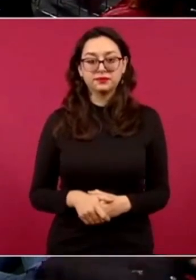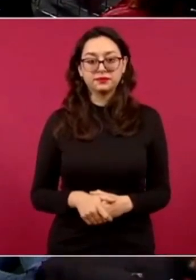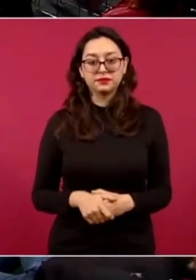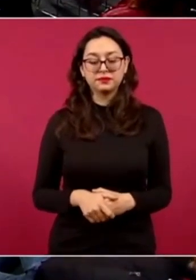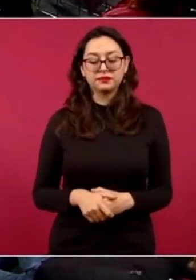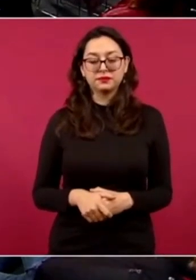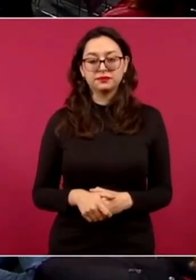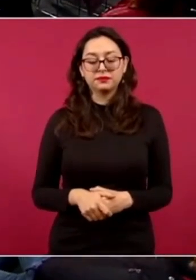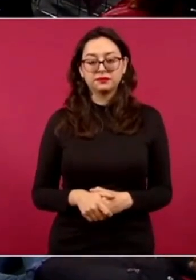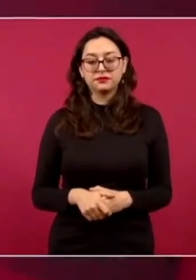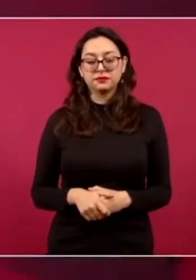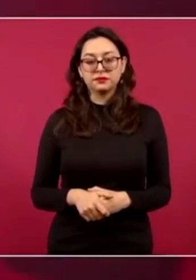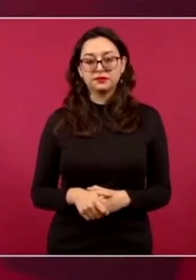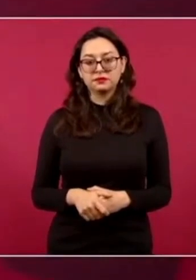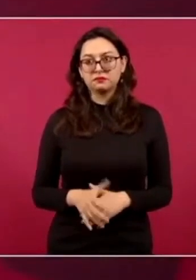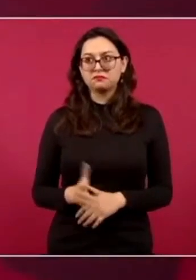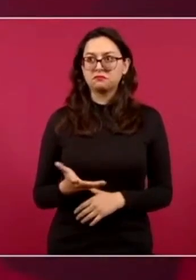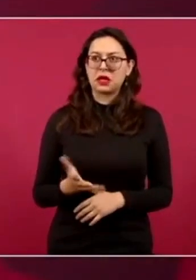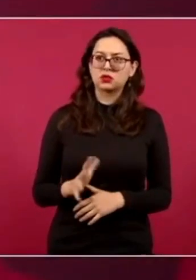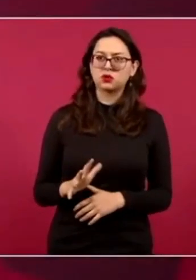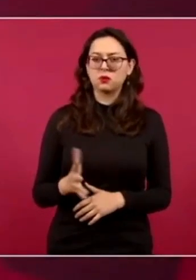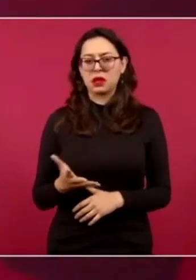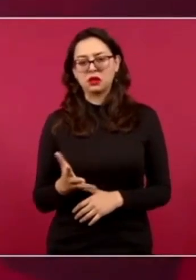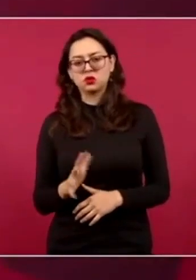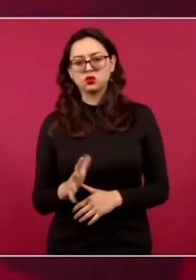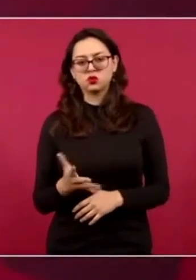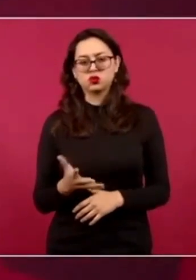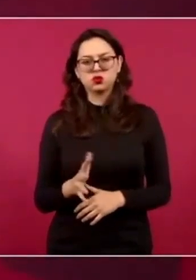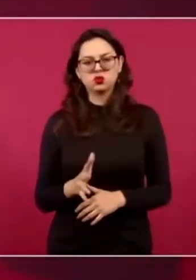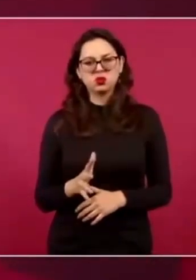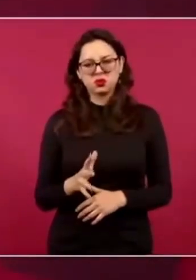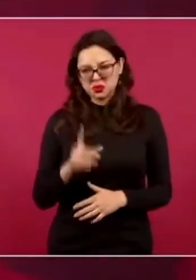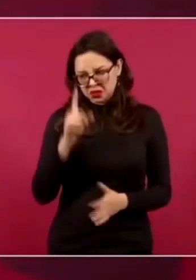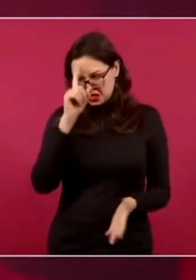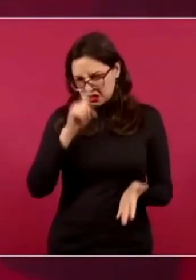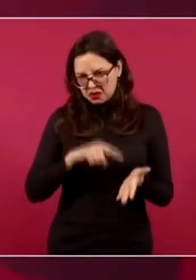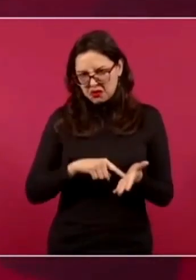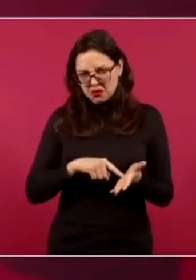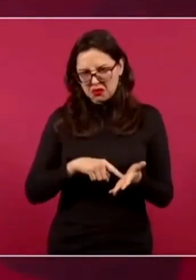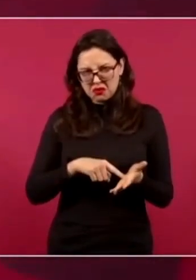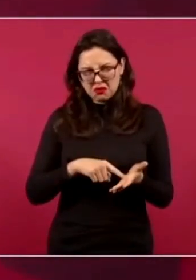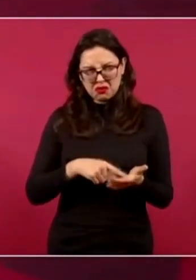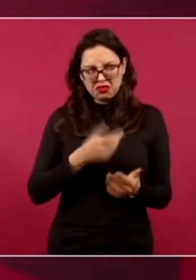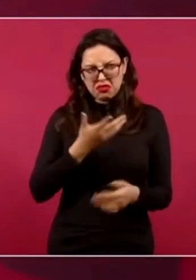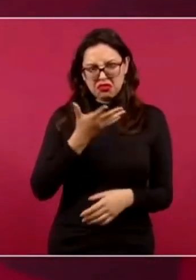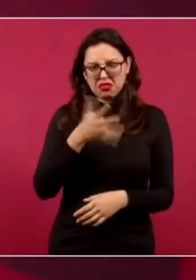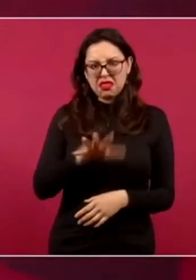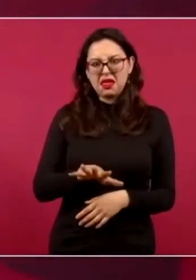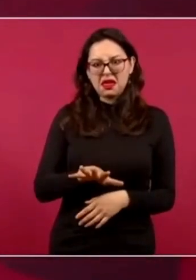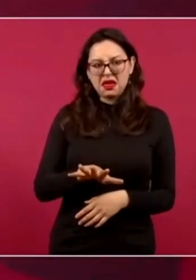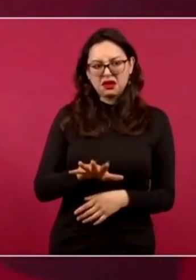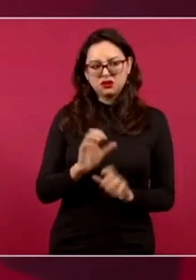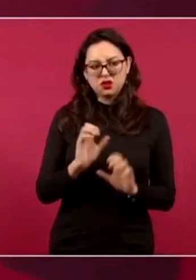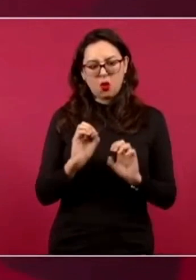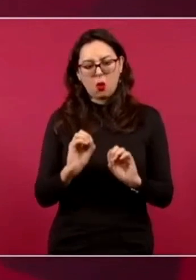Vienen alrededor de 10 o 12 senadores.